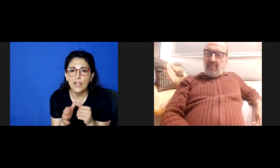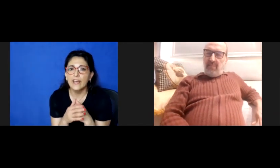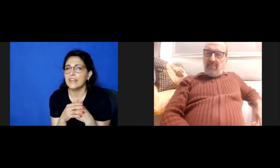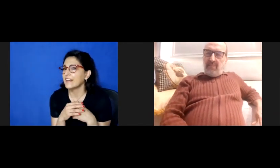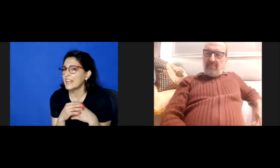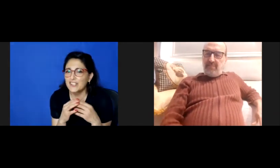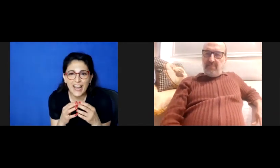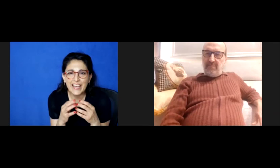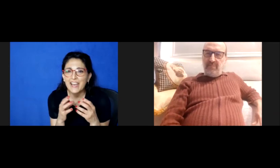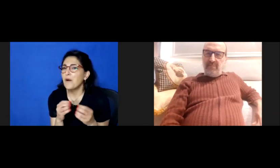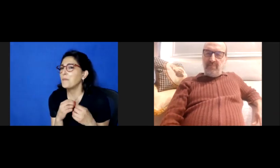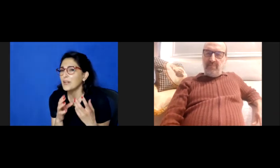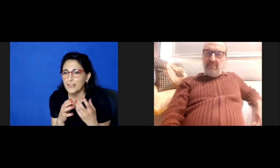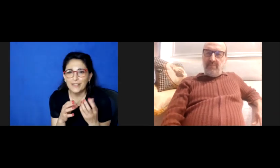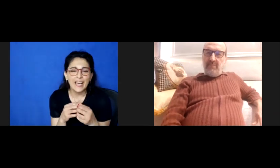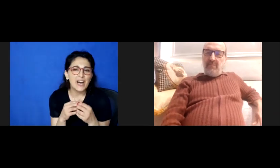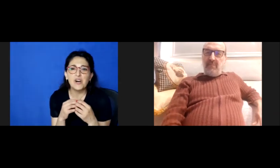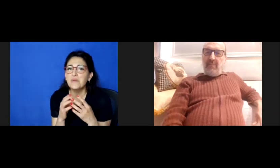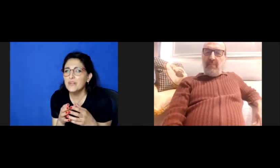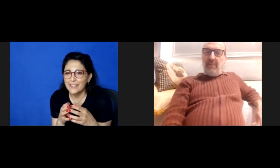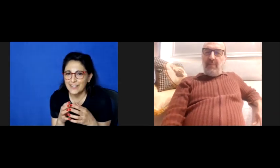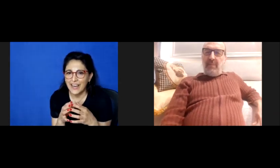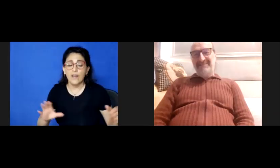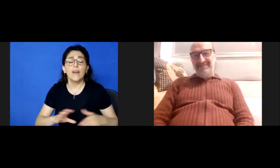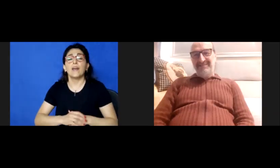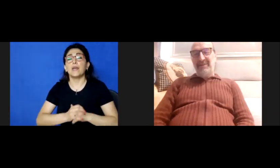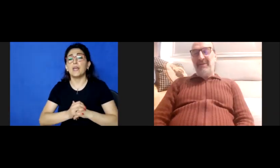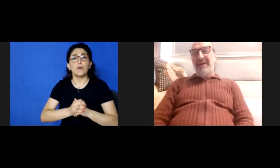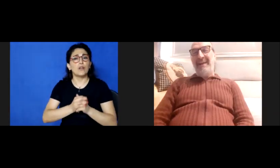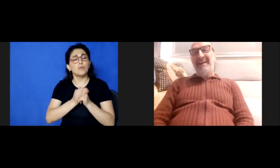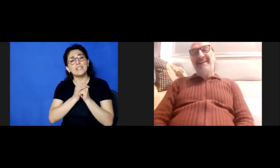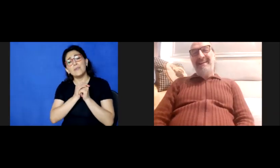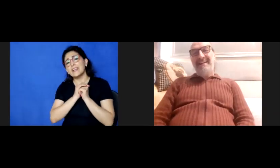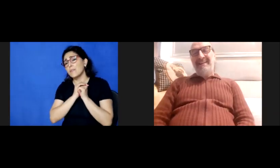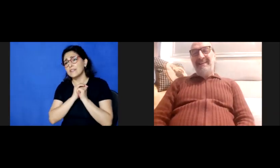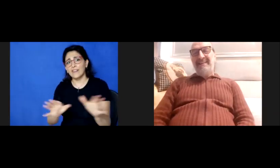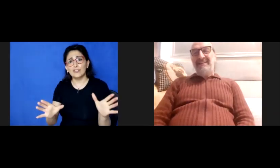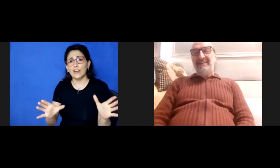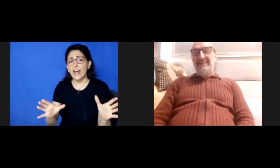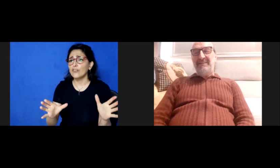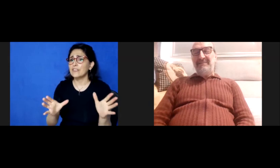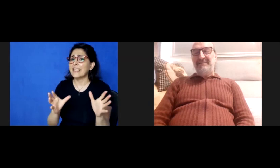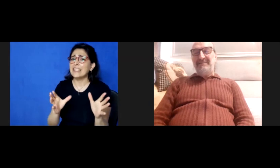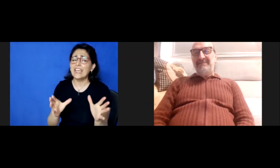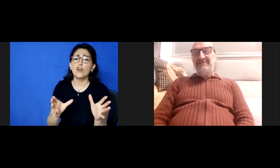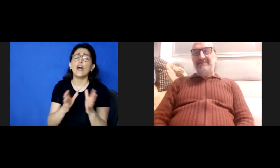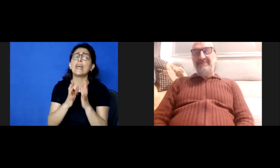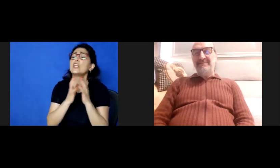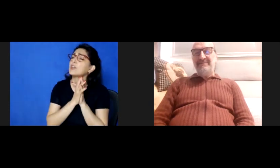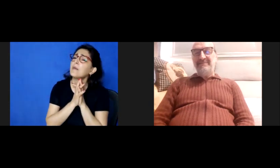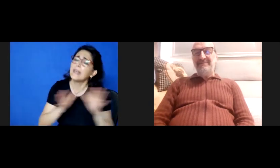racional, irracional, poco loca o muy loca. Bueno, muchísimas gracias por estar del otro lado, te